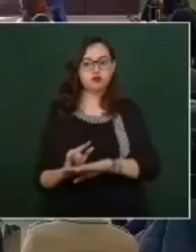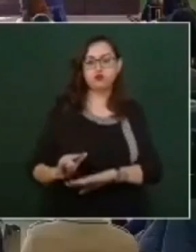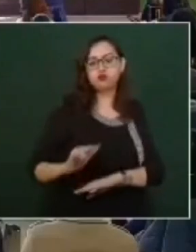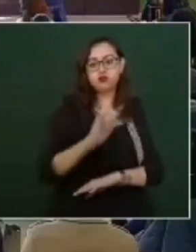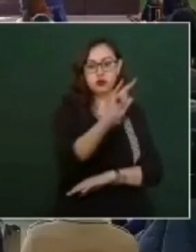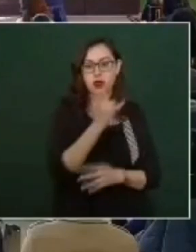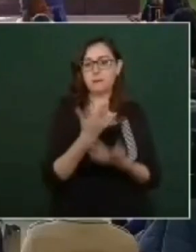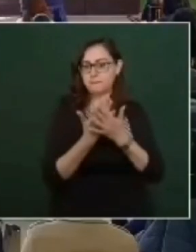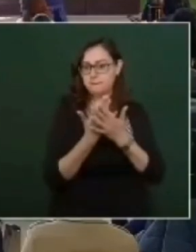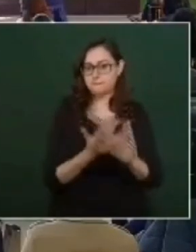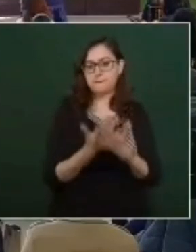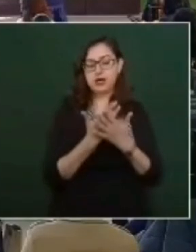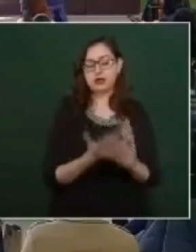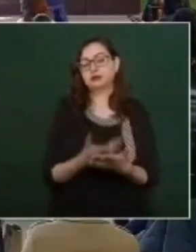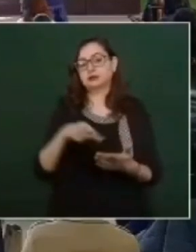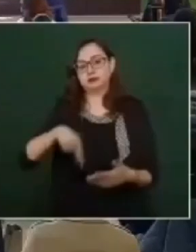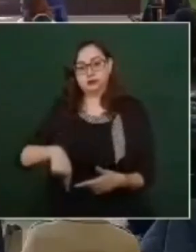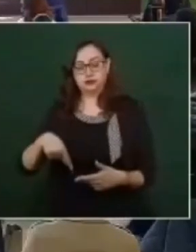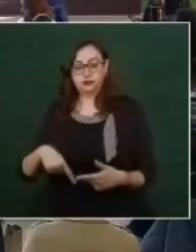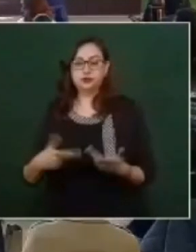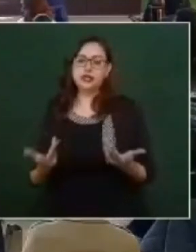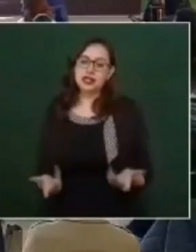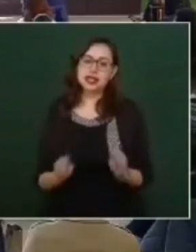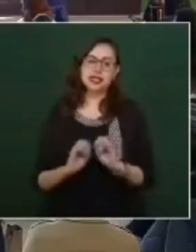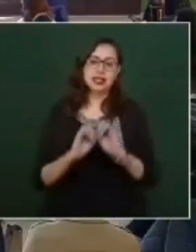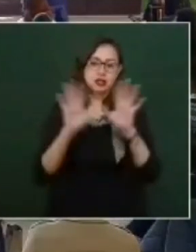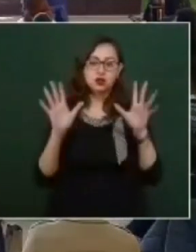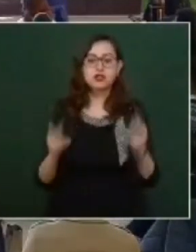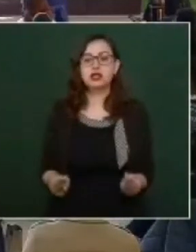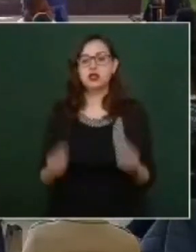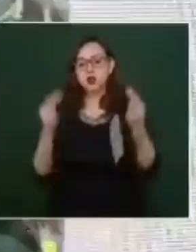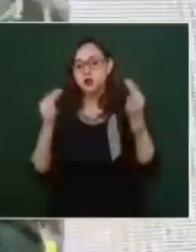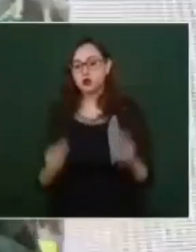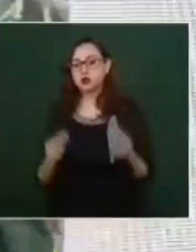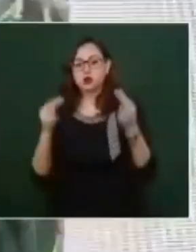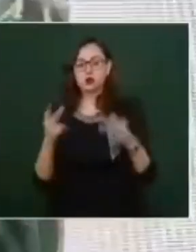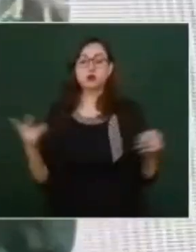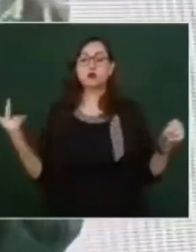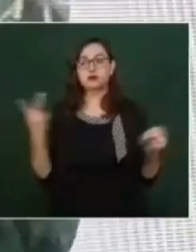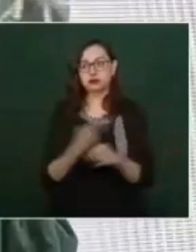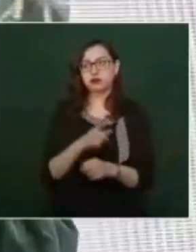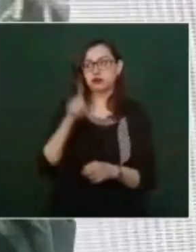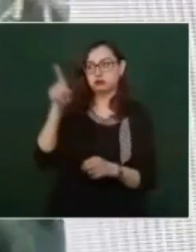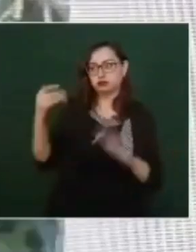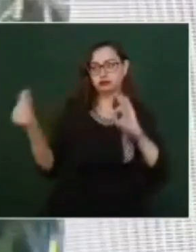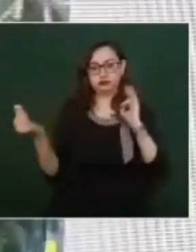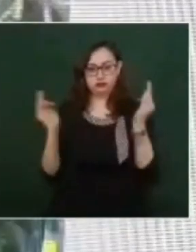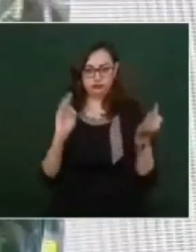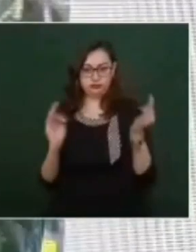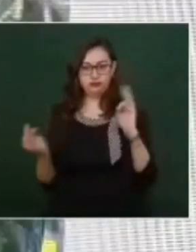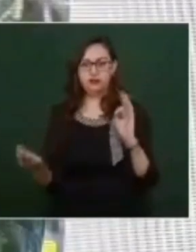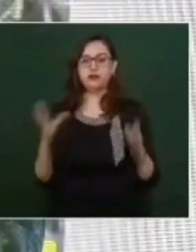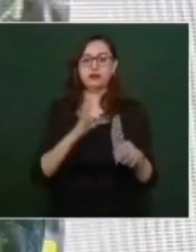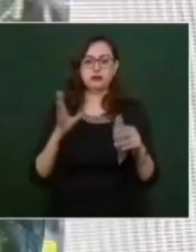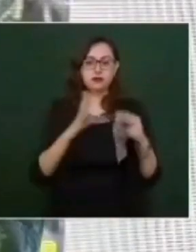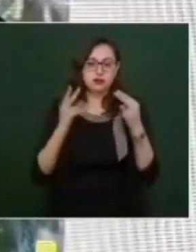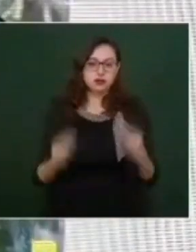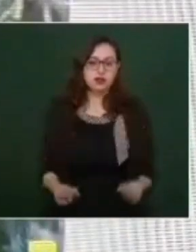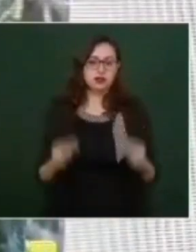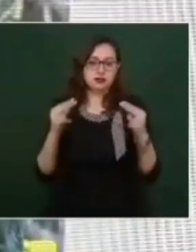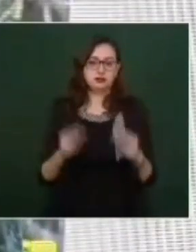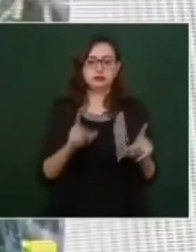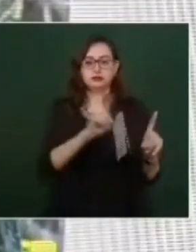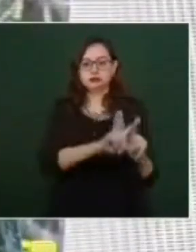negocio, normalmente se cruza a través de la zona comercial. Nos encontramos precisamente en la zona comercial del